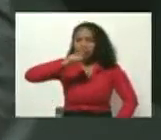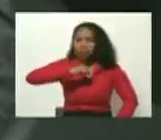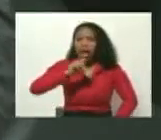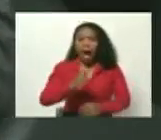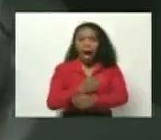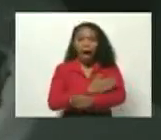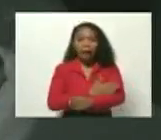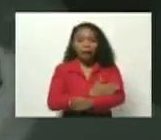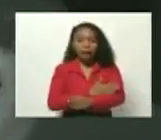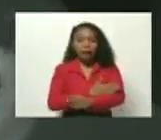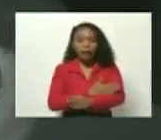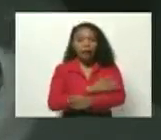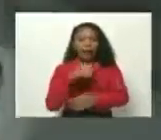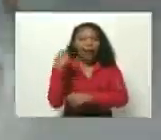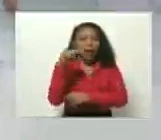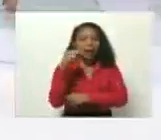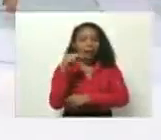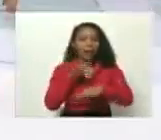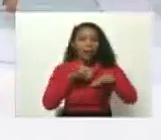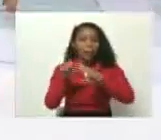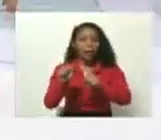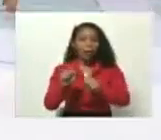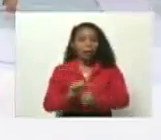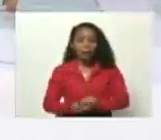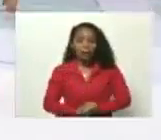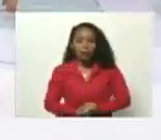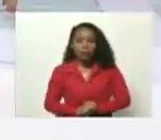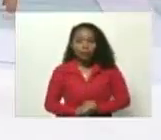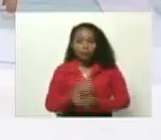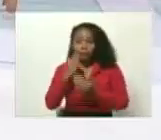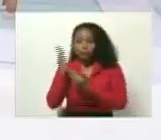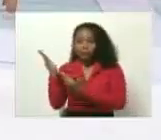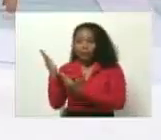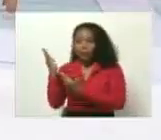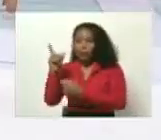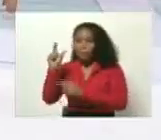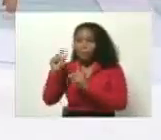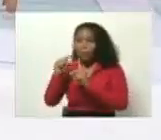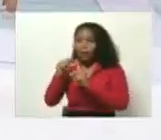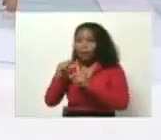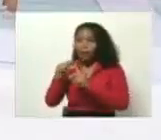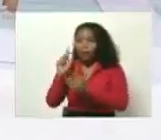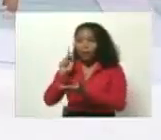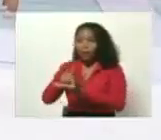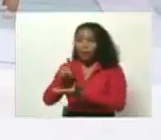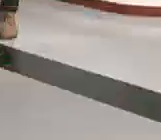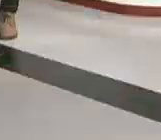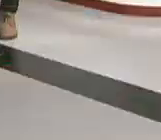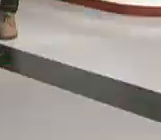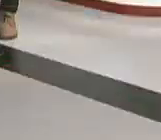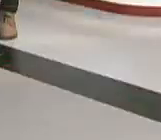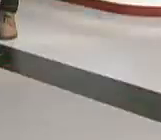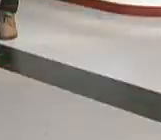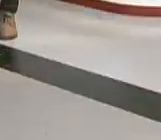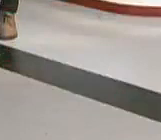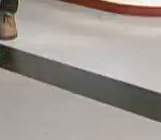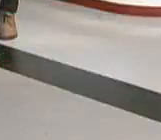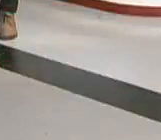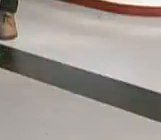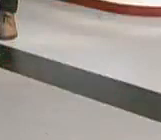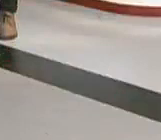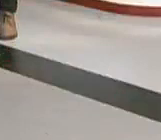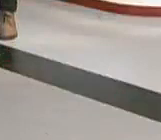la negativa del imperialismo. Bien, y tenía palabras entonces la intervención de Francisco Ameliash. Precisamente hay